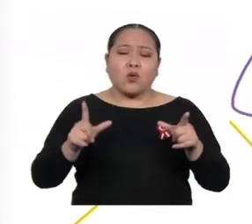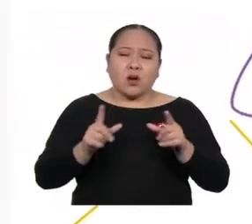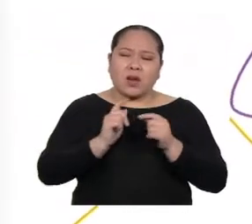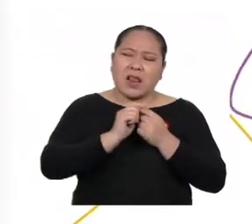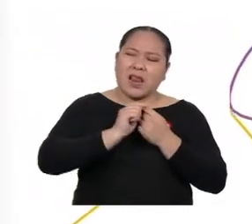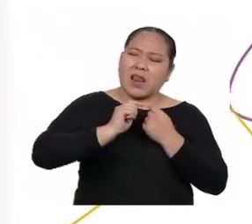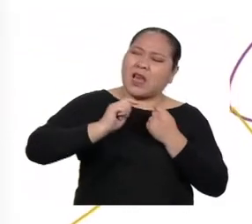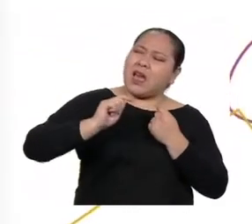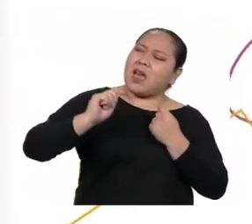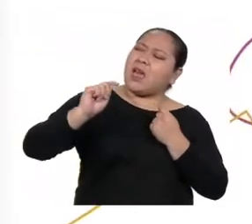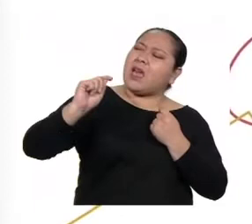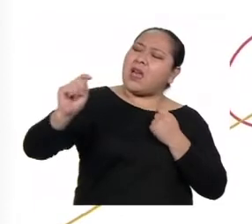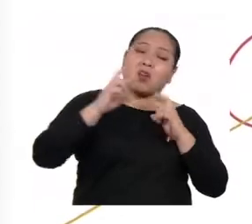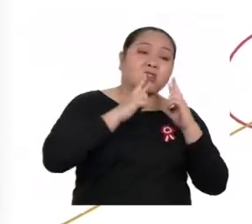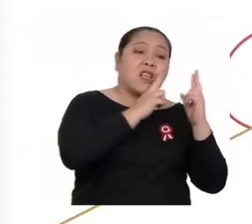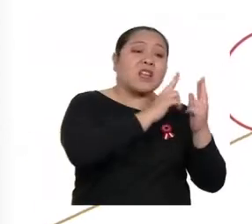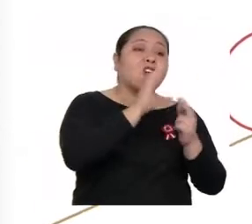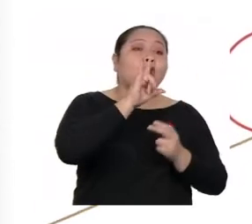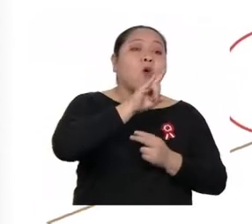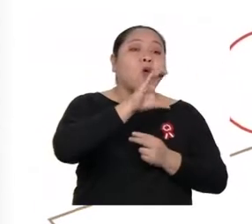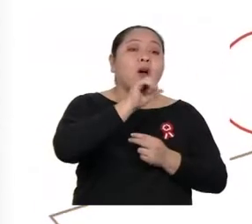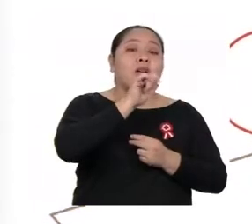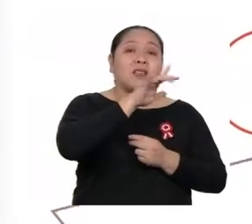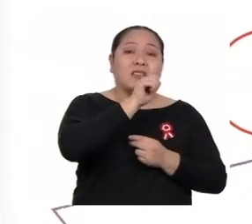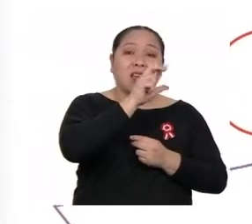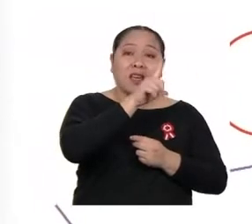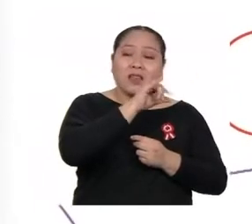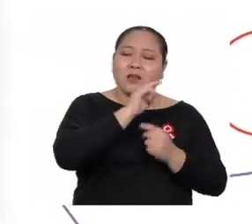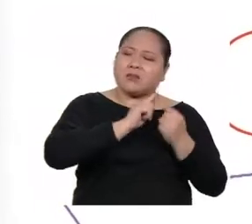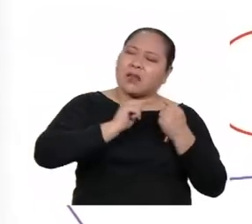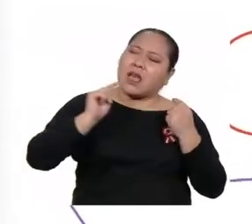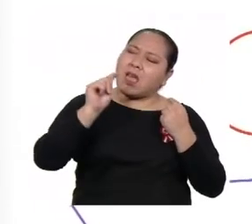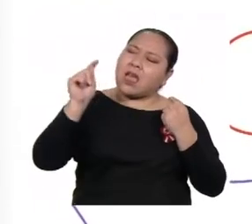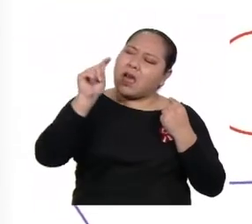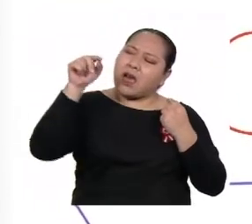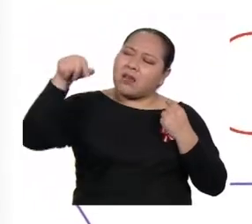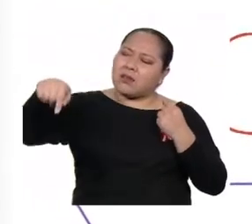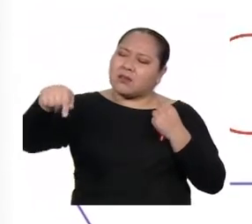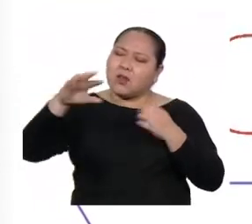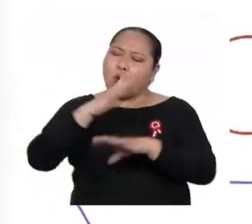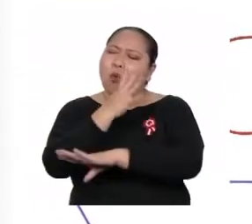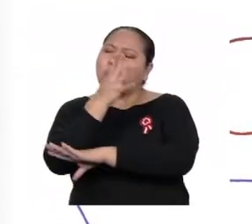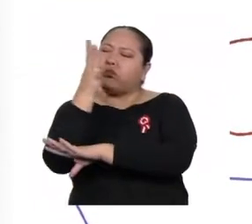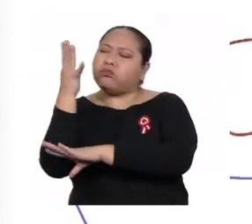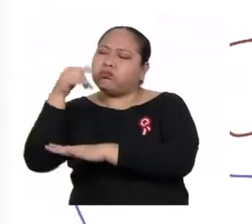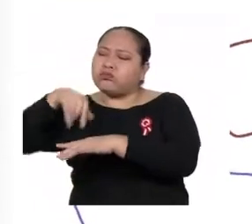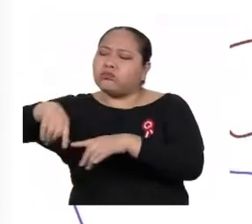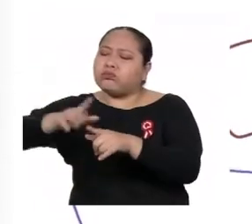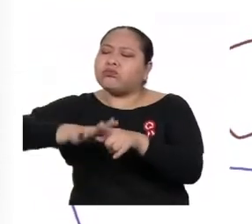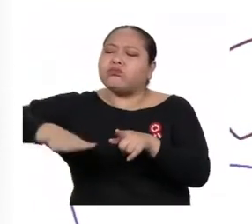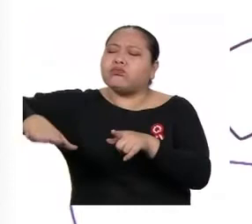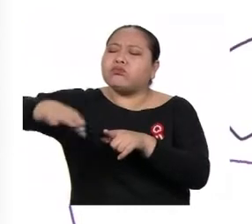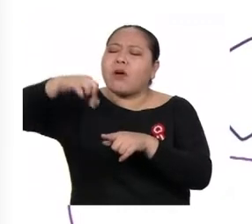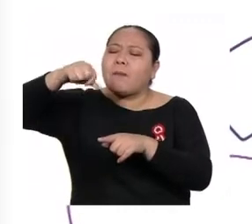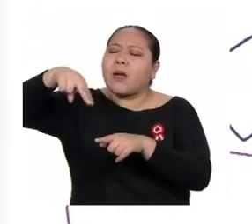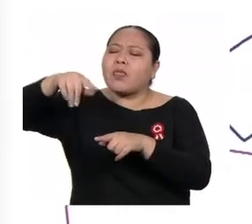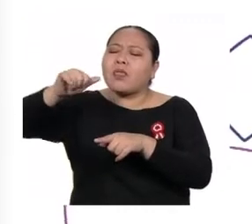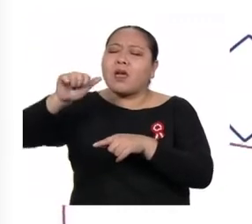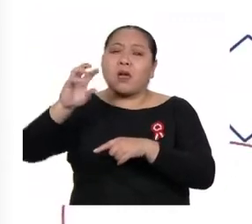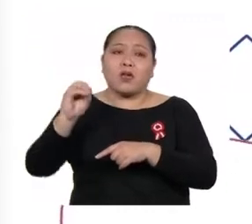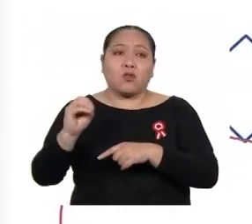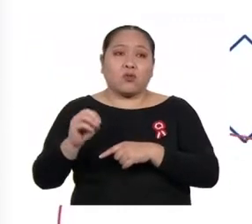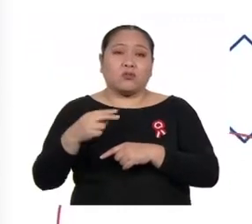apartadas márgenes del río Ucayali, entre la jungla y el pantano. Fui víctima de